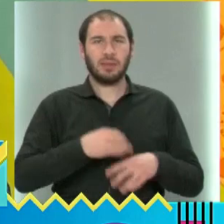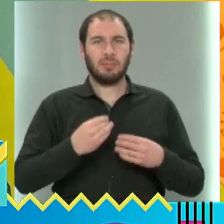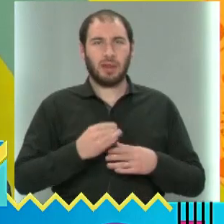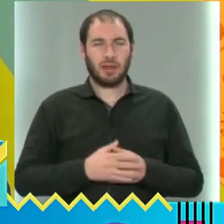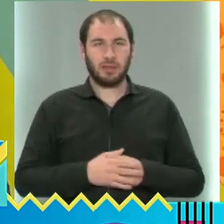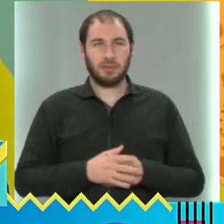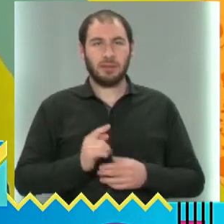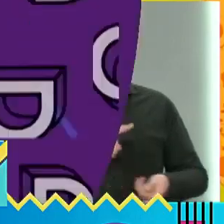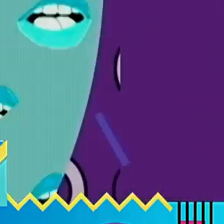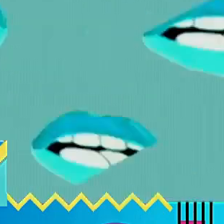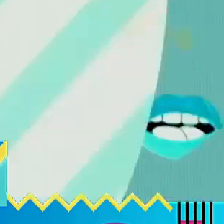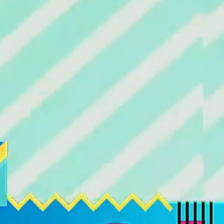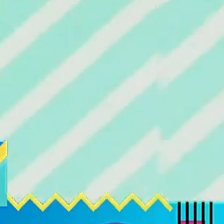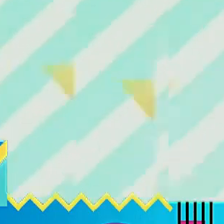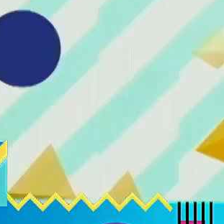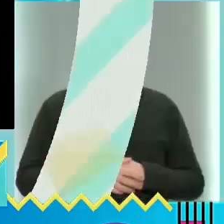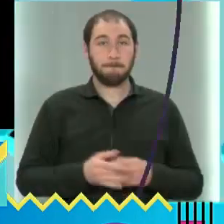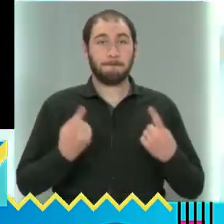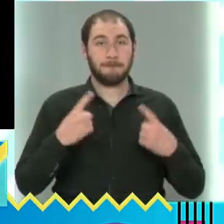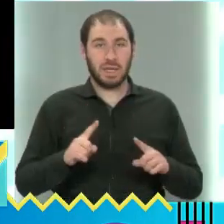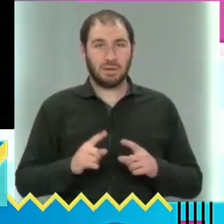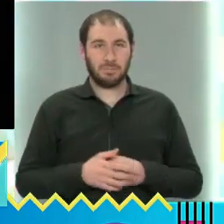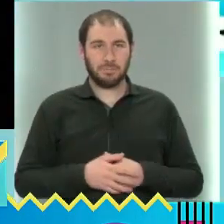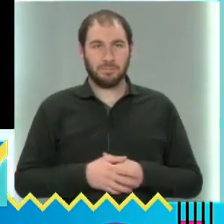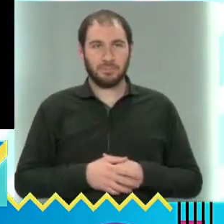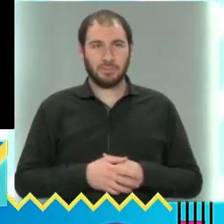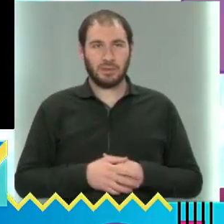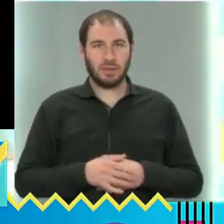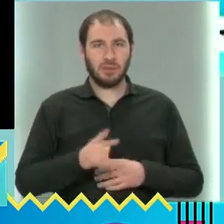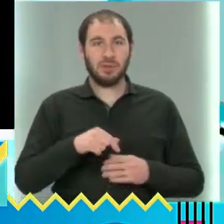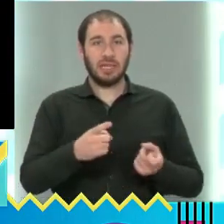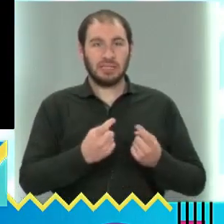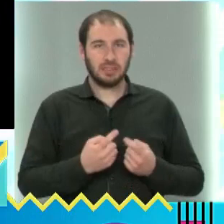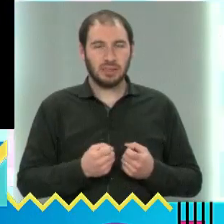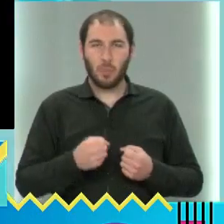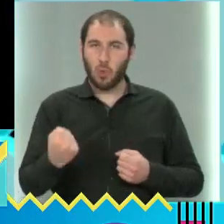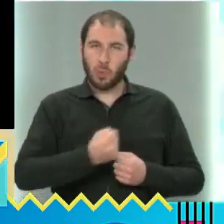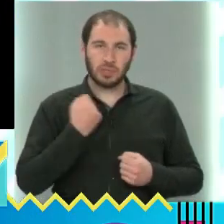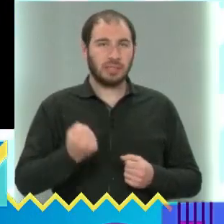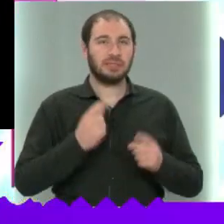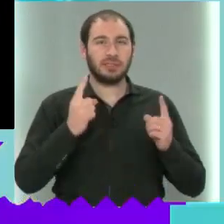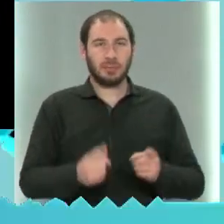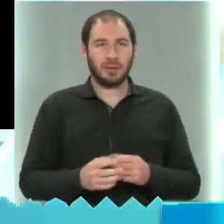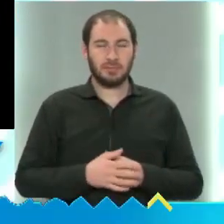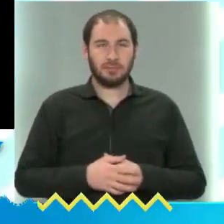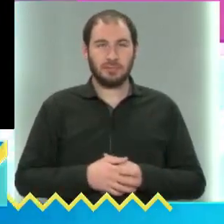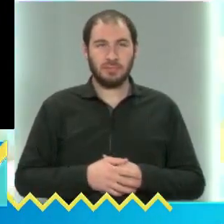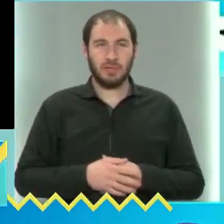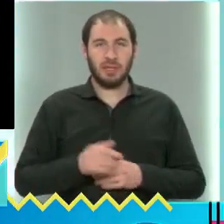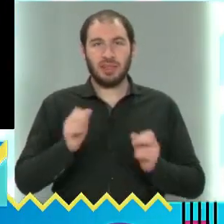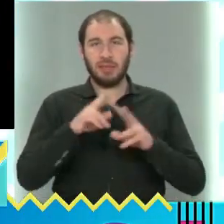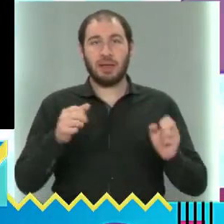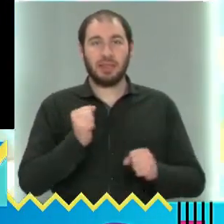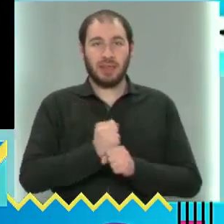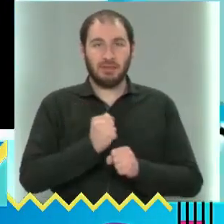poder modificar esto. Pero la necesidad fuerte está también desde el punto de vista de lo